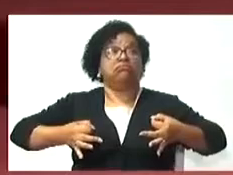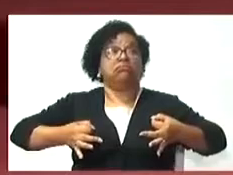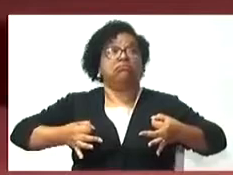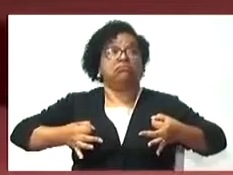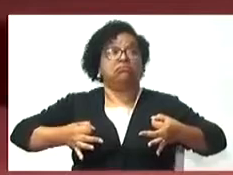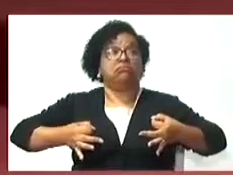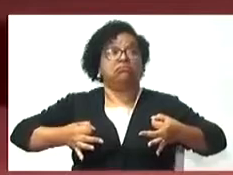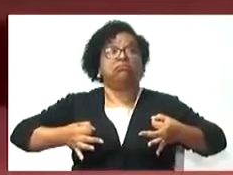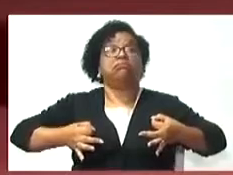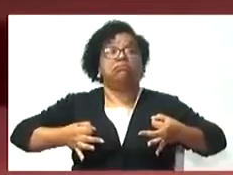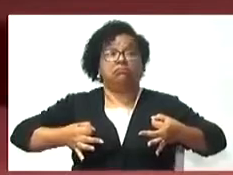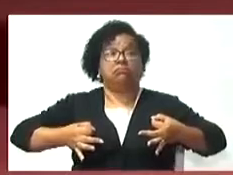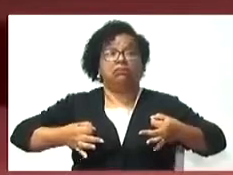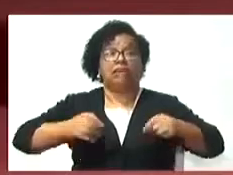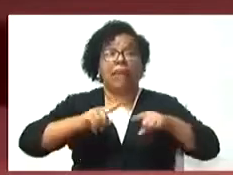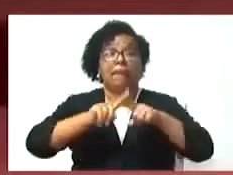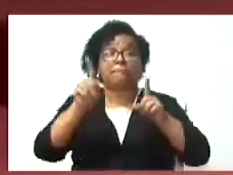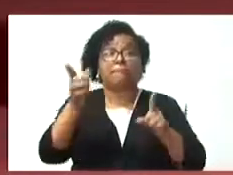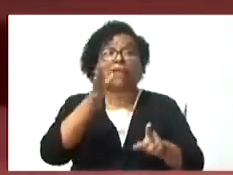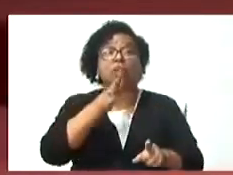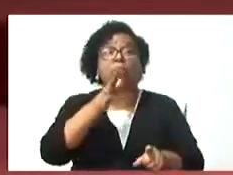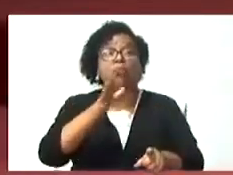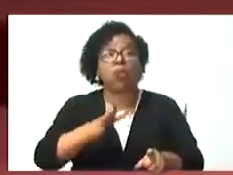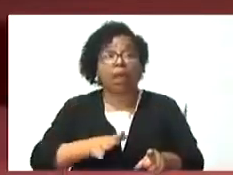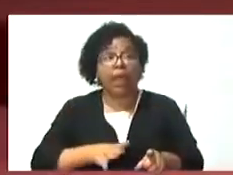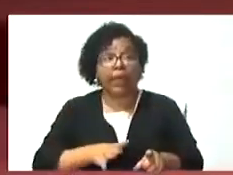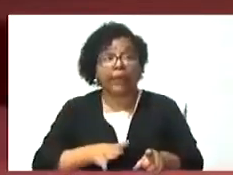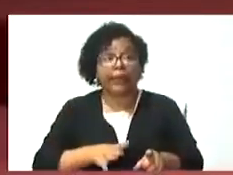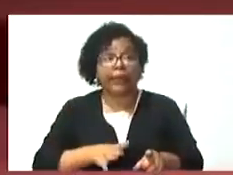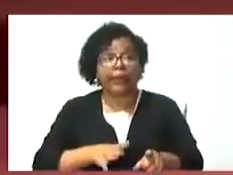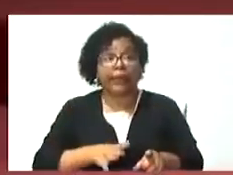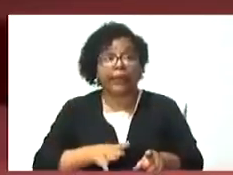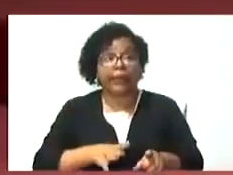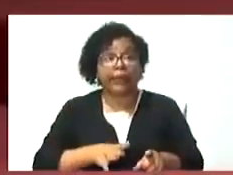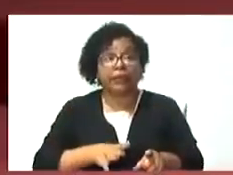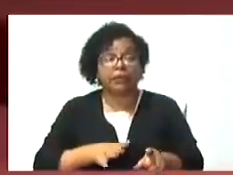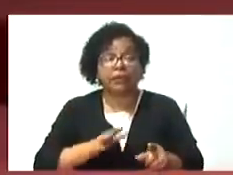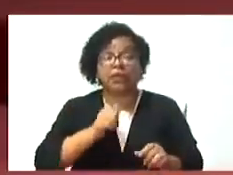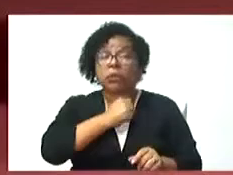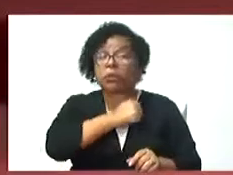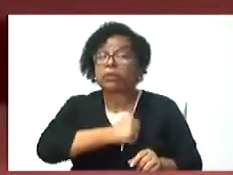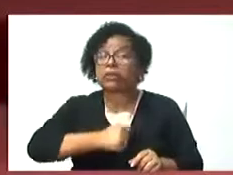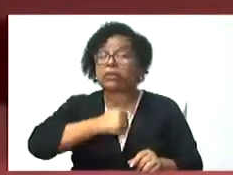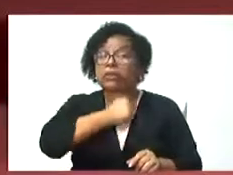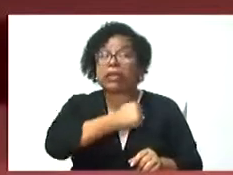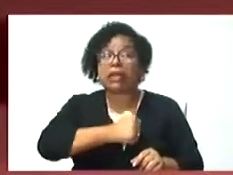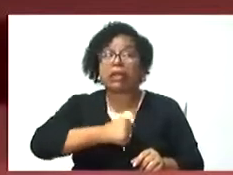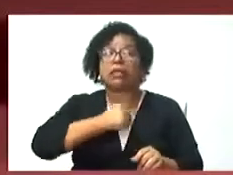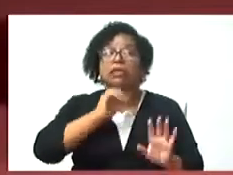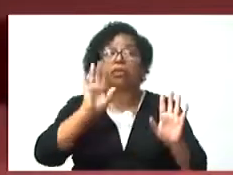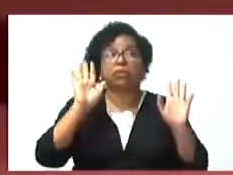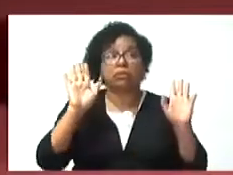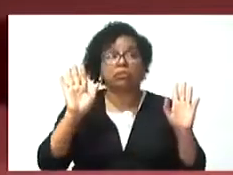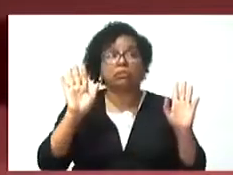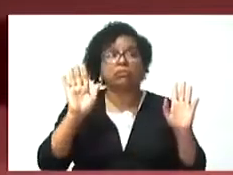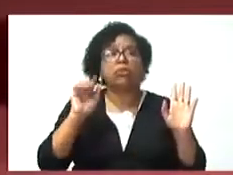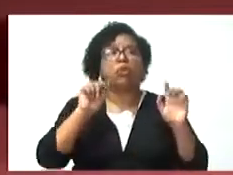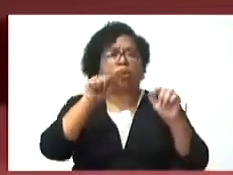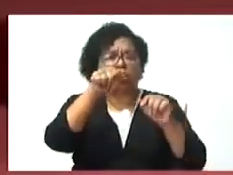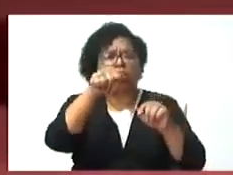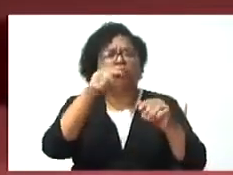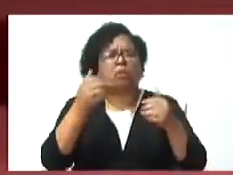la parte femenina de nosotras perdón es que usted puede exhibir sus